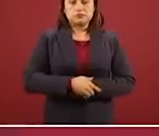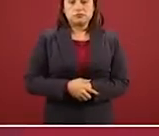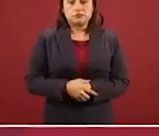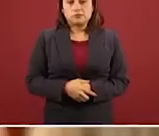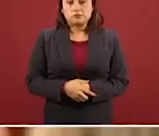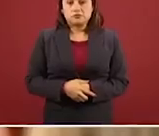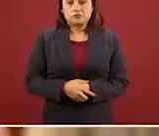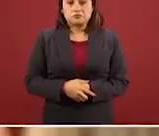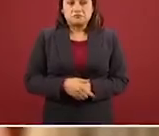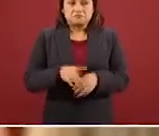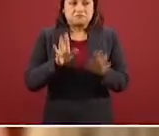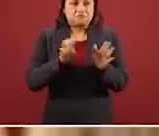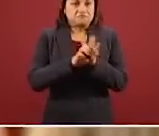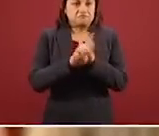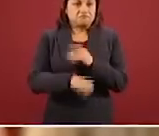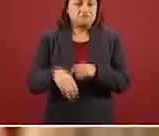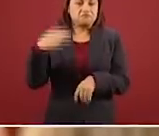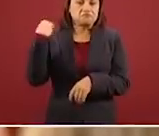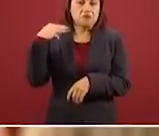pues a Mérida